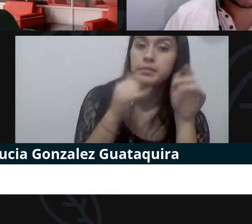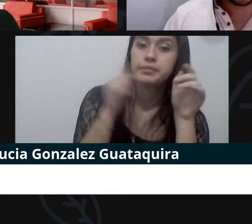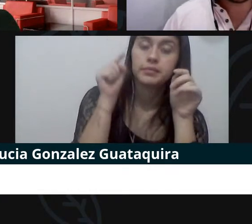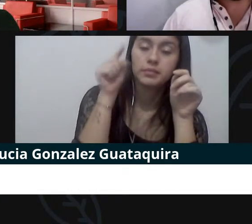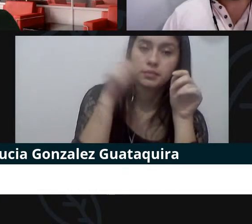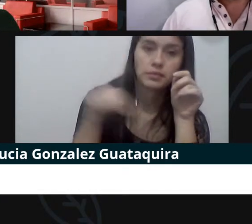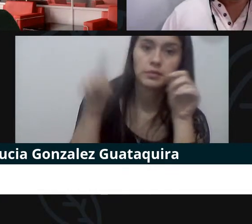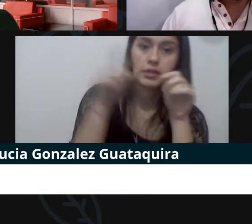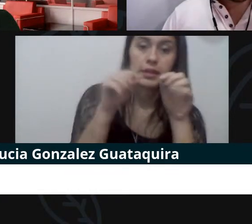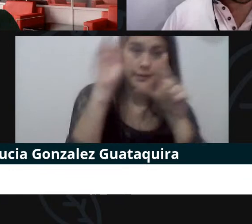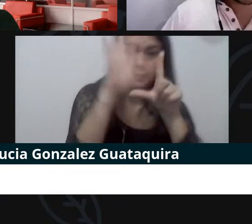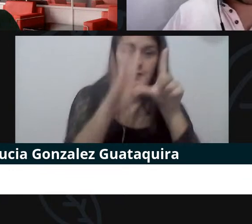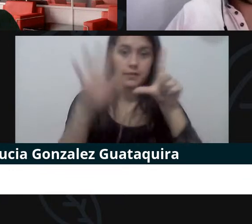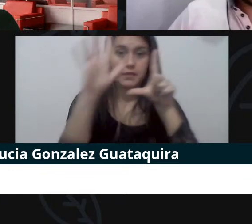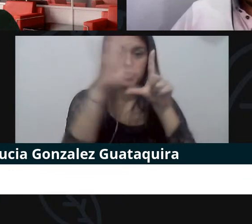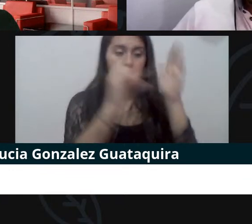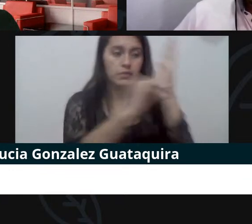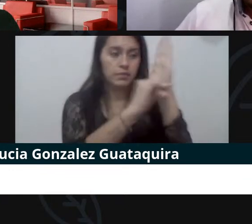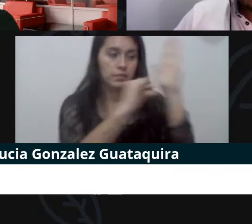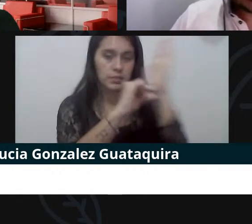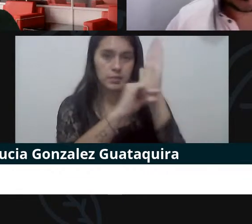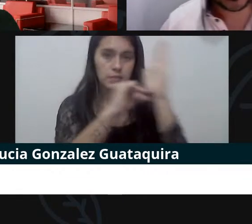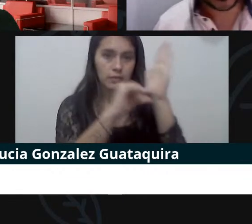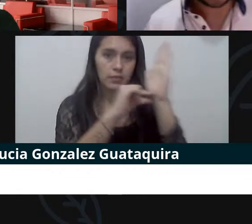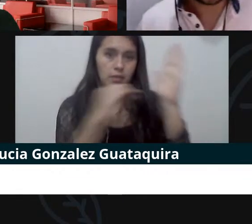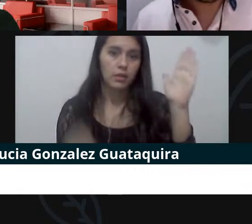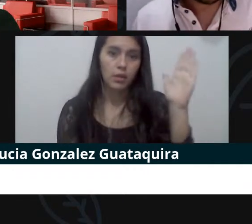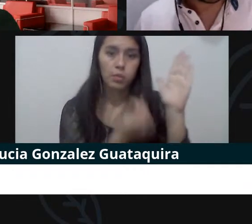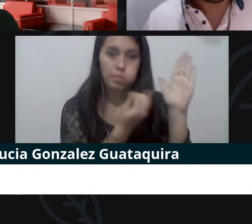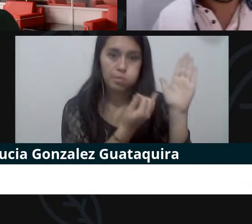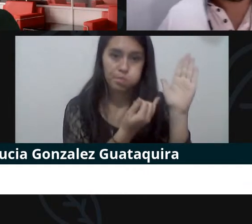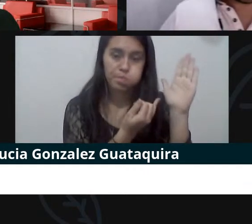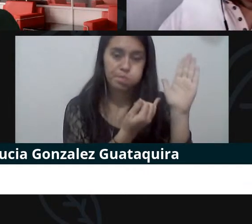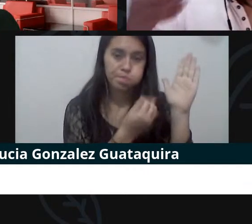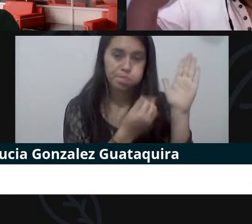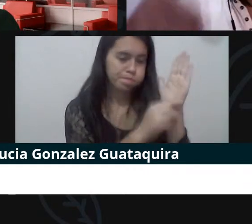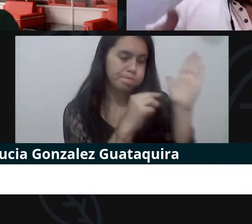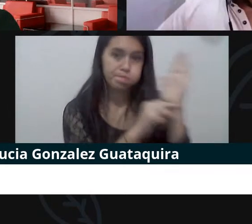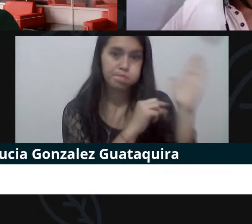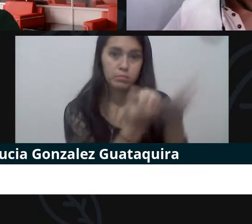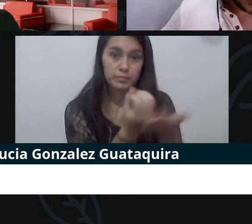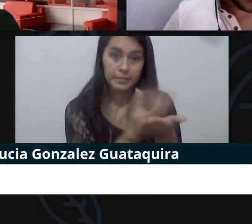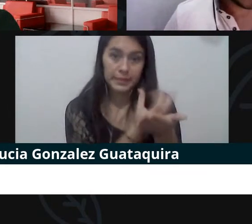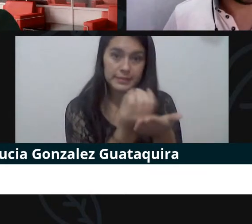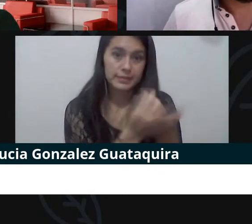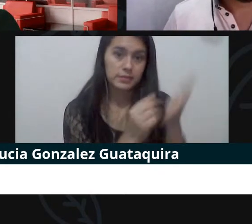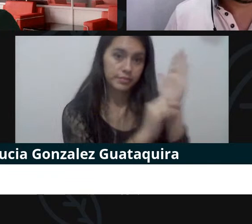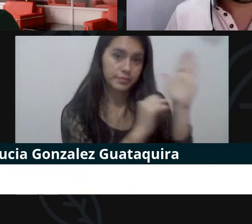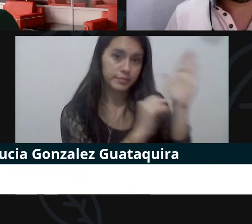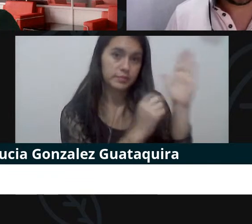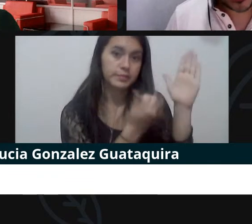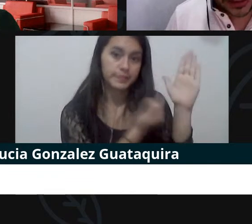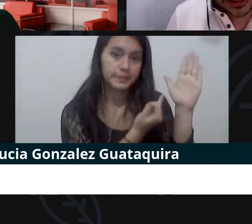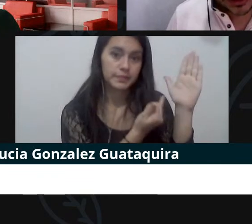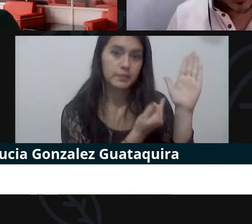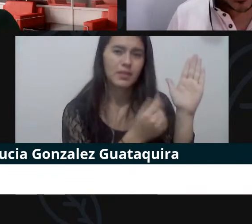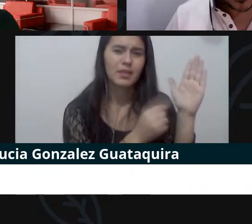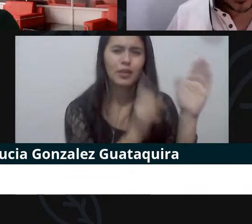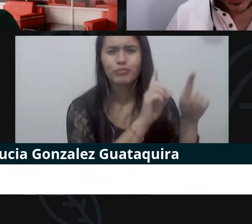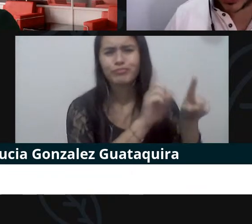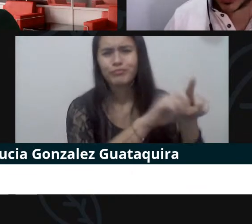En el cuerpo de este video va a estar la presentación que ustedes pudieron ver al principio con todos los